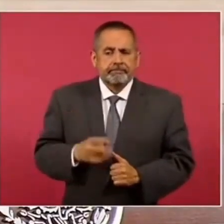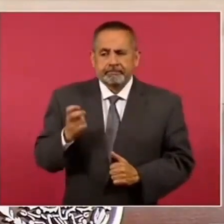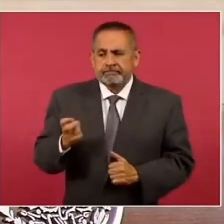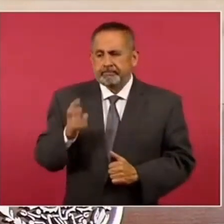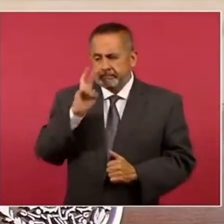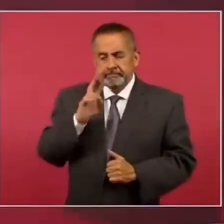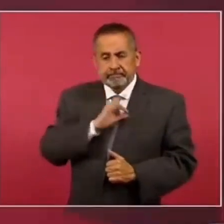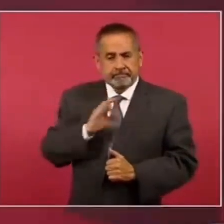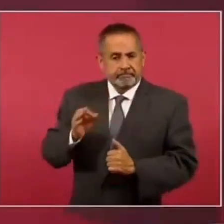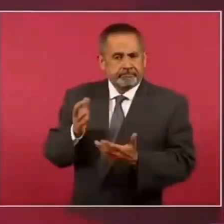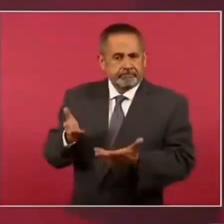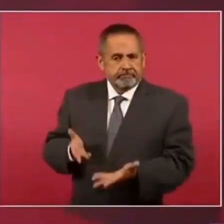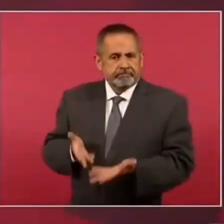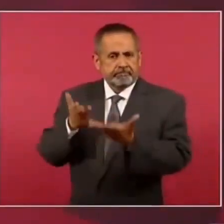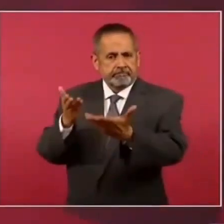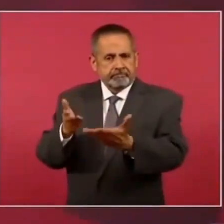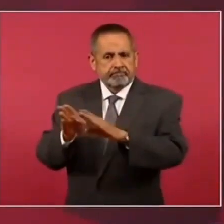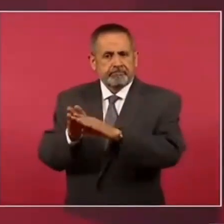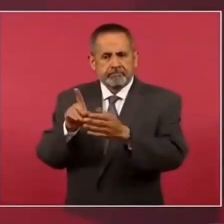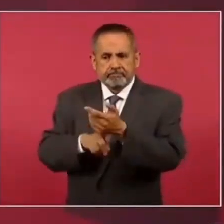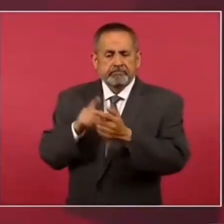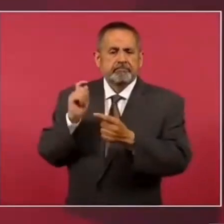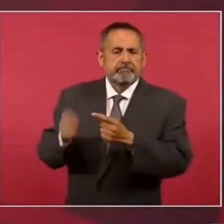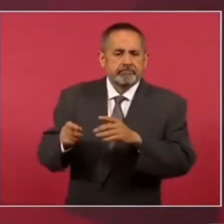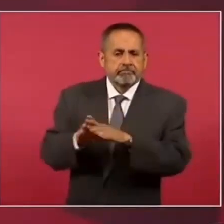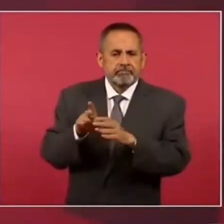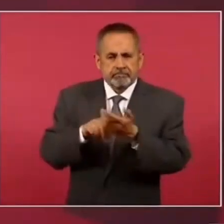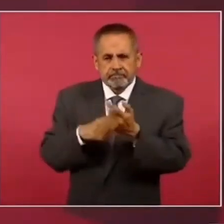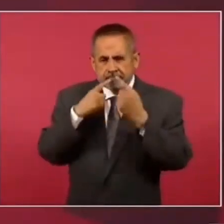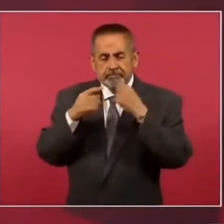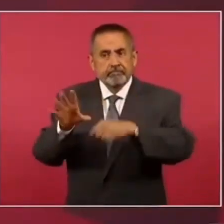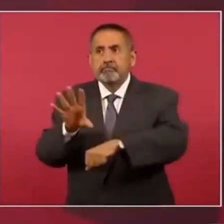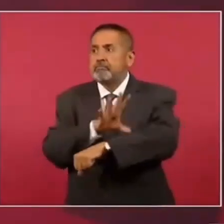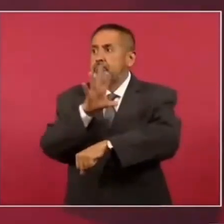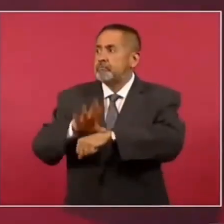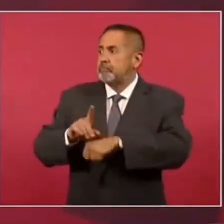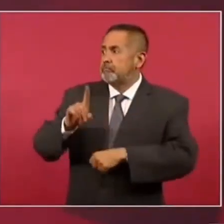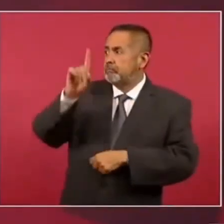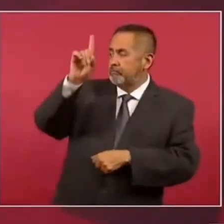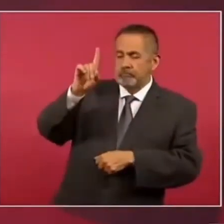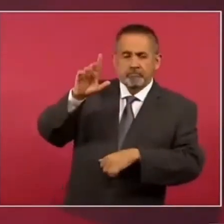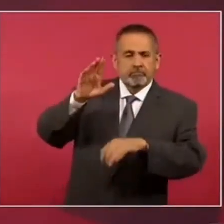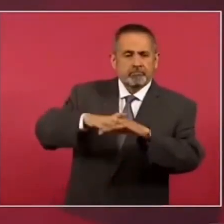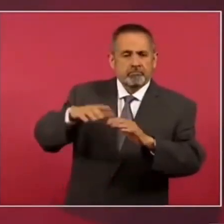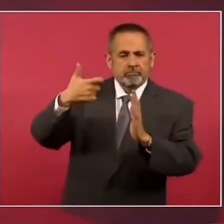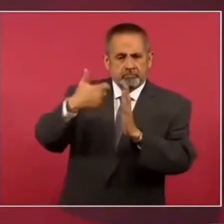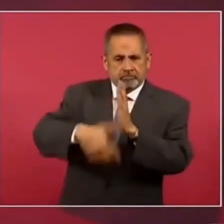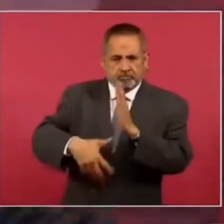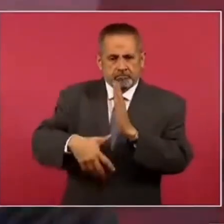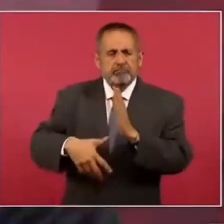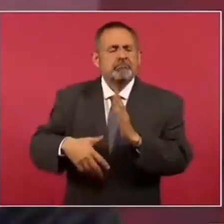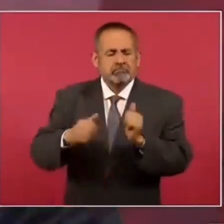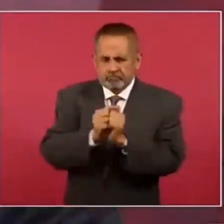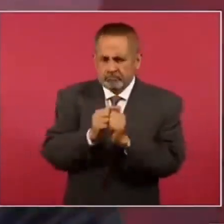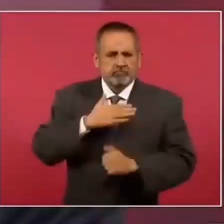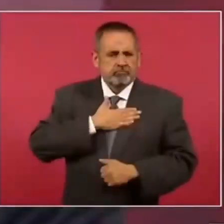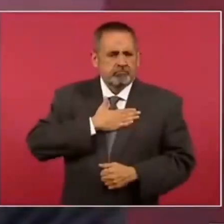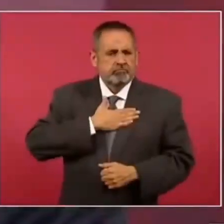poder ofrecer la energía eléctrica a precios justos.